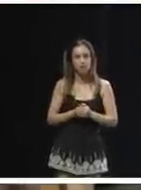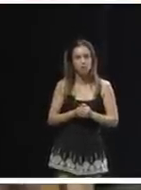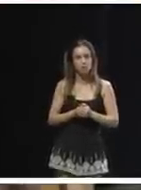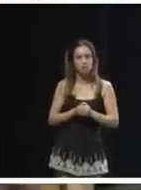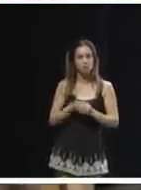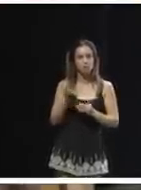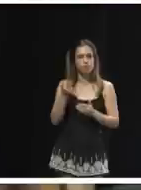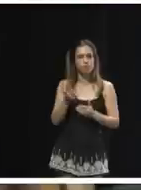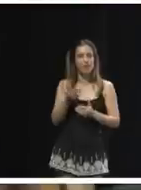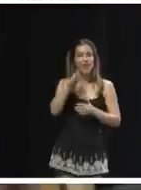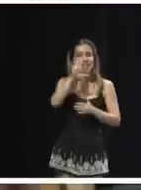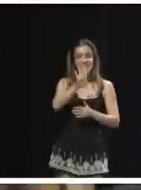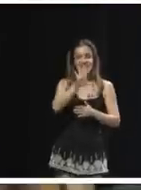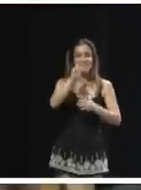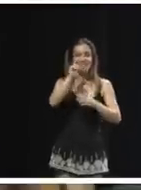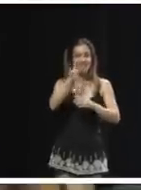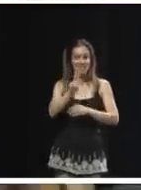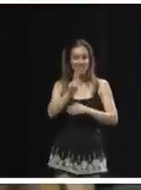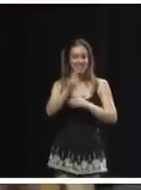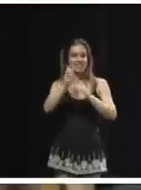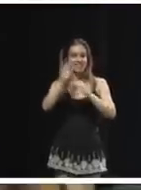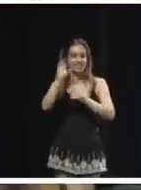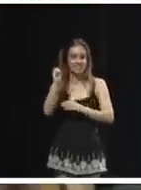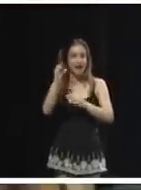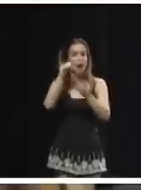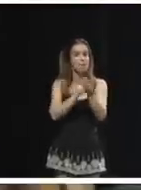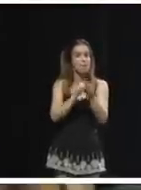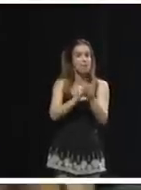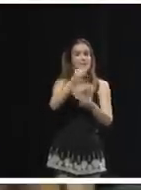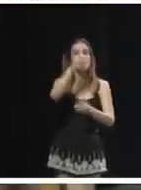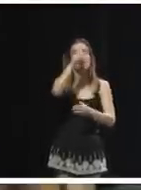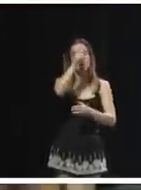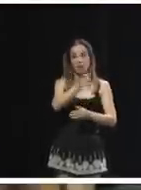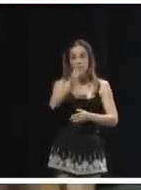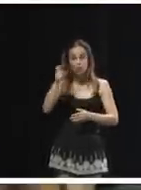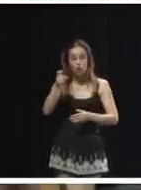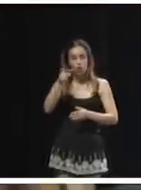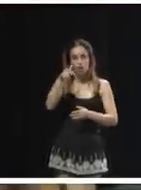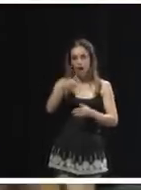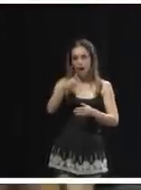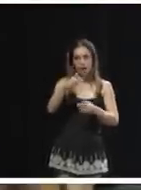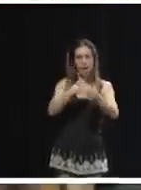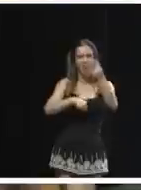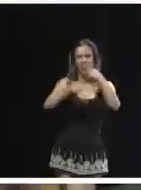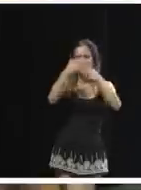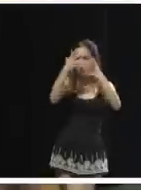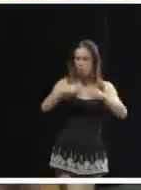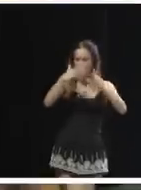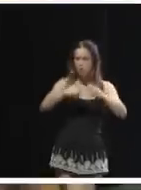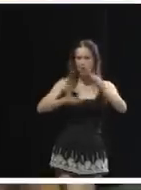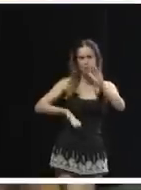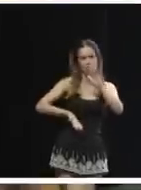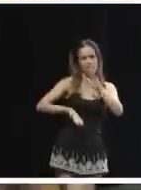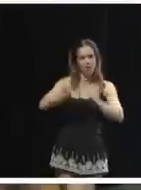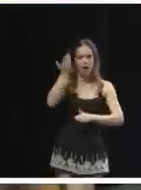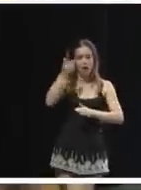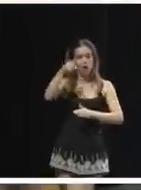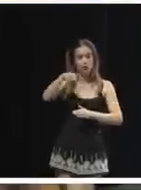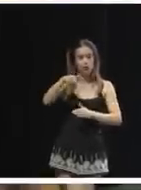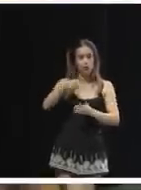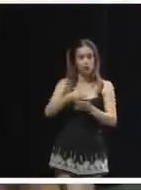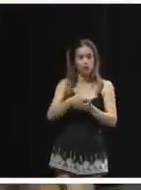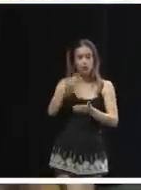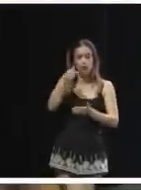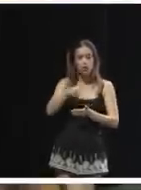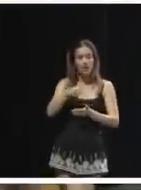Hay 570.000 personas, la cifra más alta, Pilar, de toda España, que